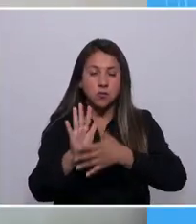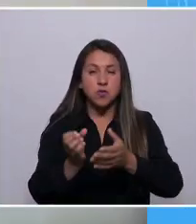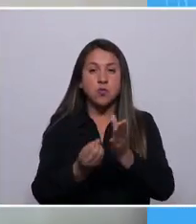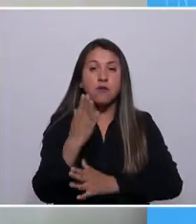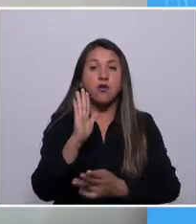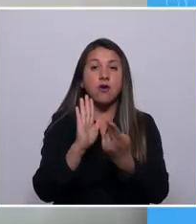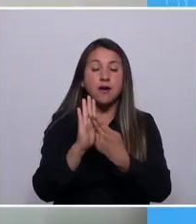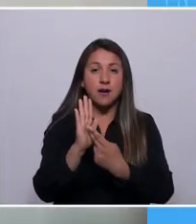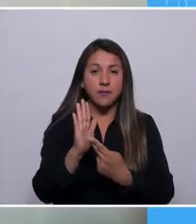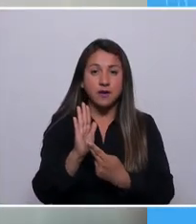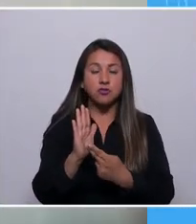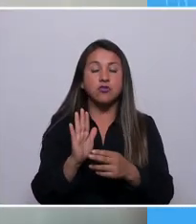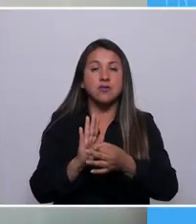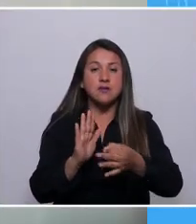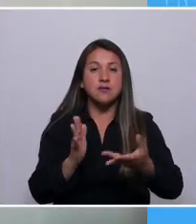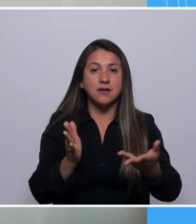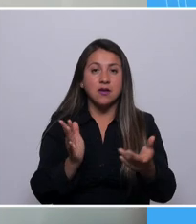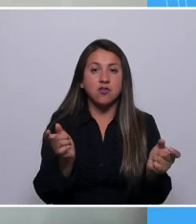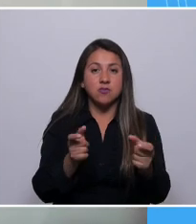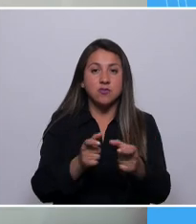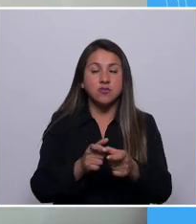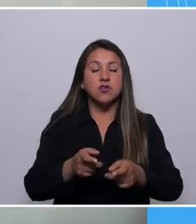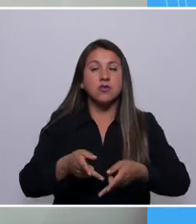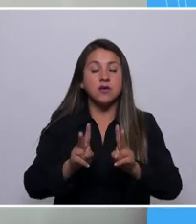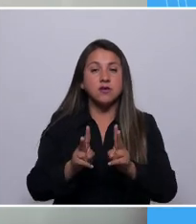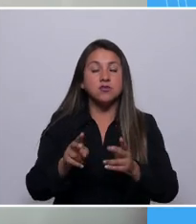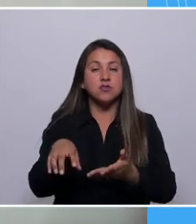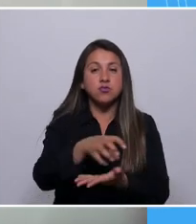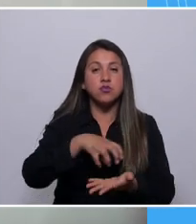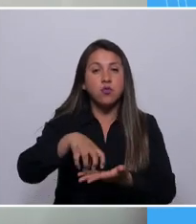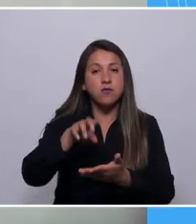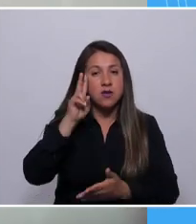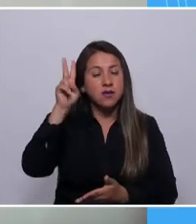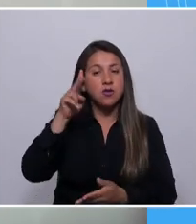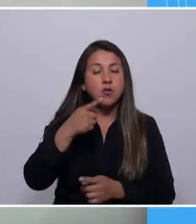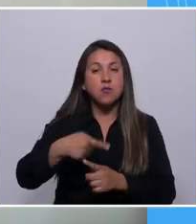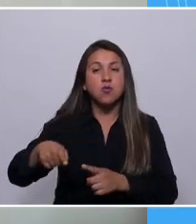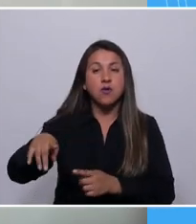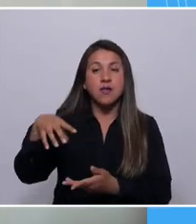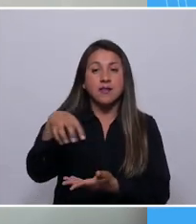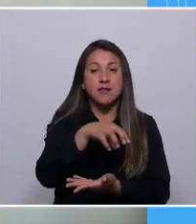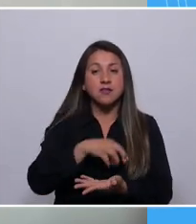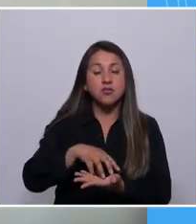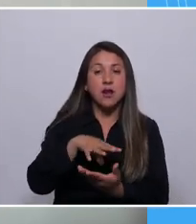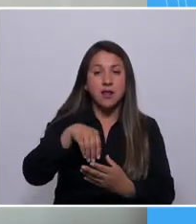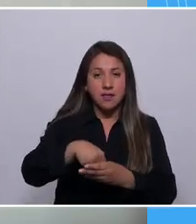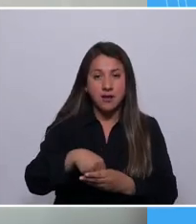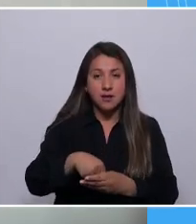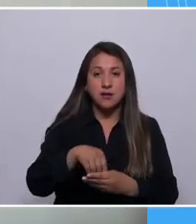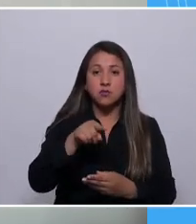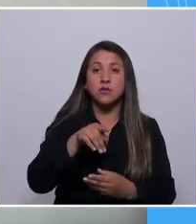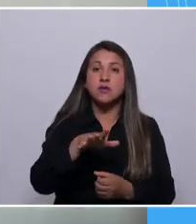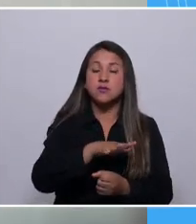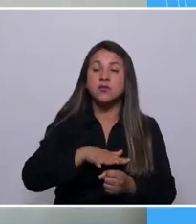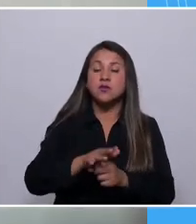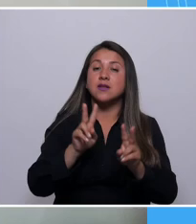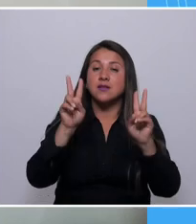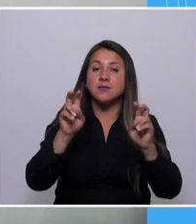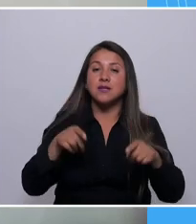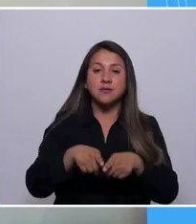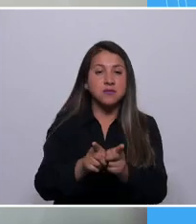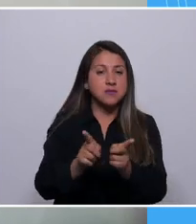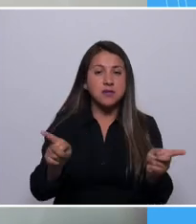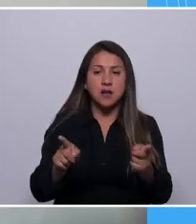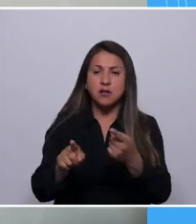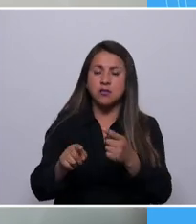reglamento establece que la Comisión de Derechos de Pueblos Indígenas y Plurinacionalidad es una comisión temática y transversal,